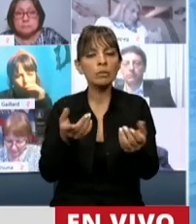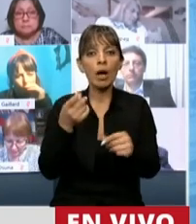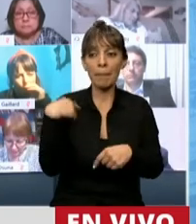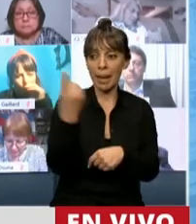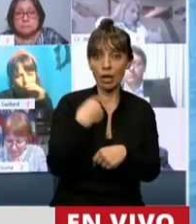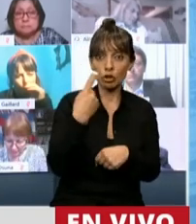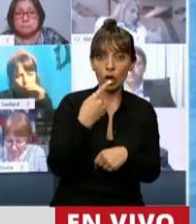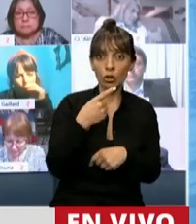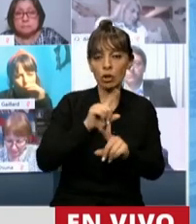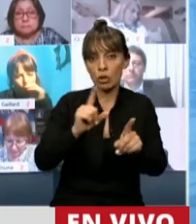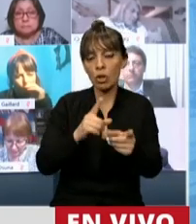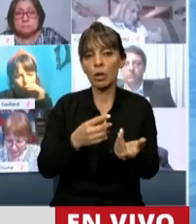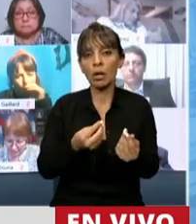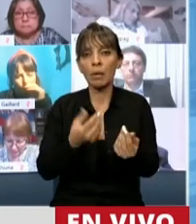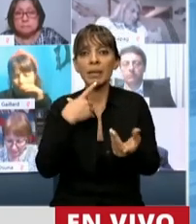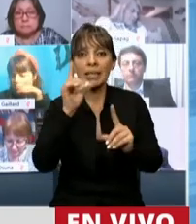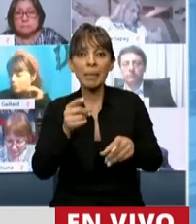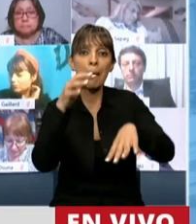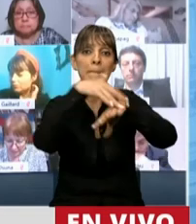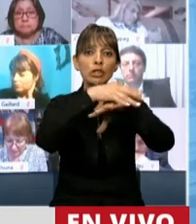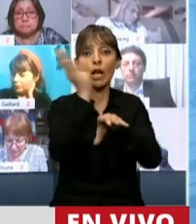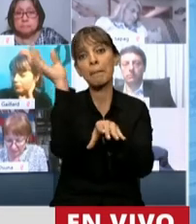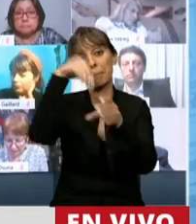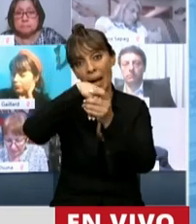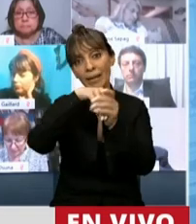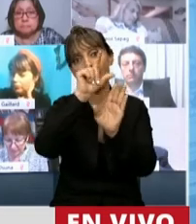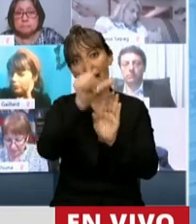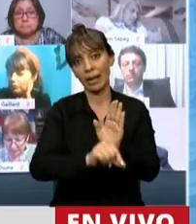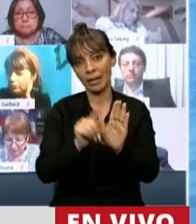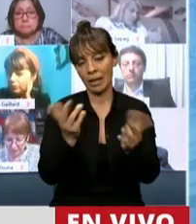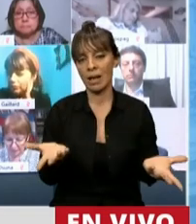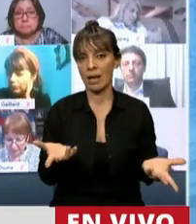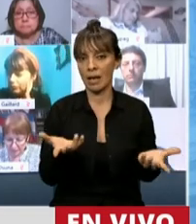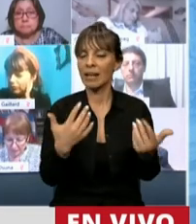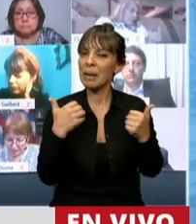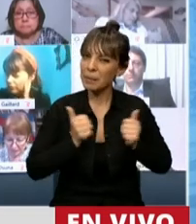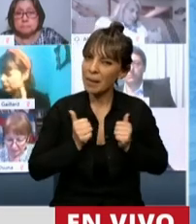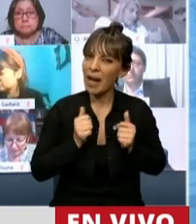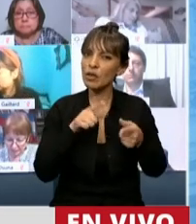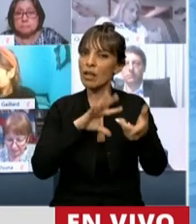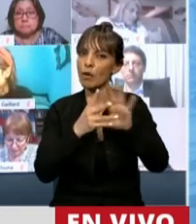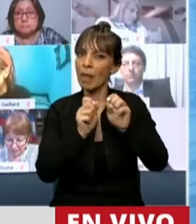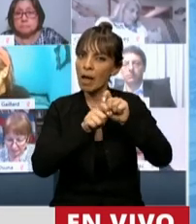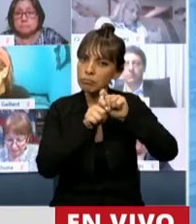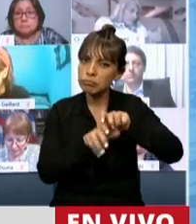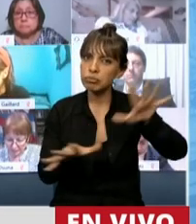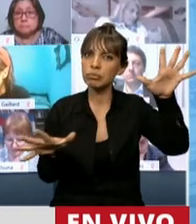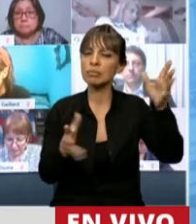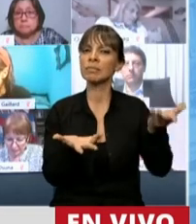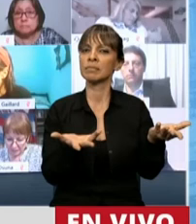para, porque Misiones es parte de la Argentina también y está esperando este famoso derrame y este